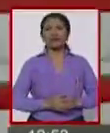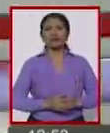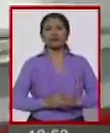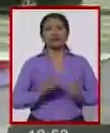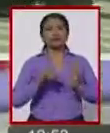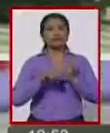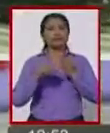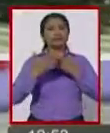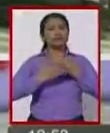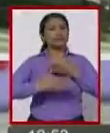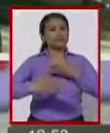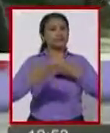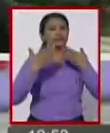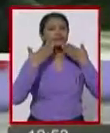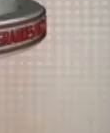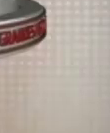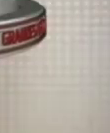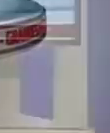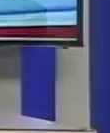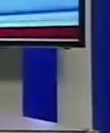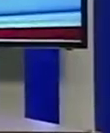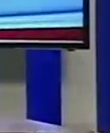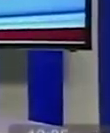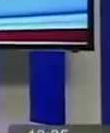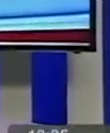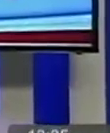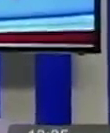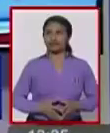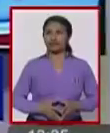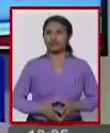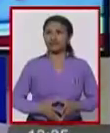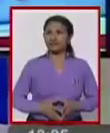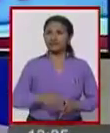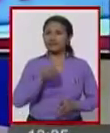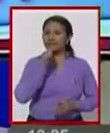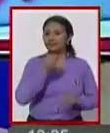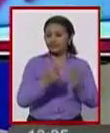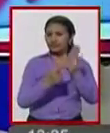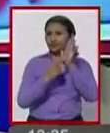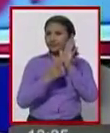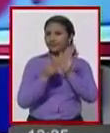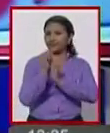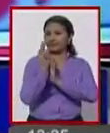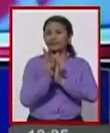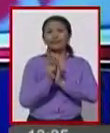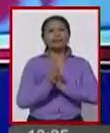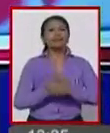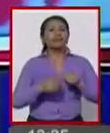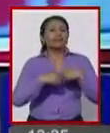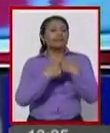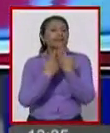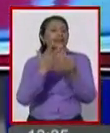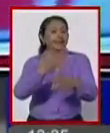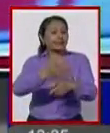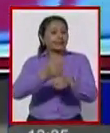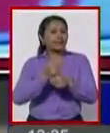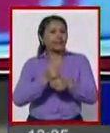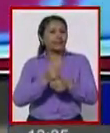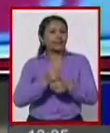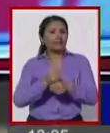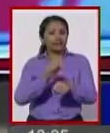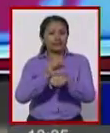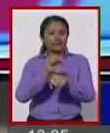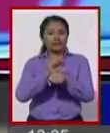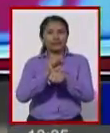este informe más adelante. Le agradezco. De manera exclusiva les vamos a mostrar imágenes de cómo fue rescatada